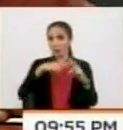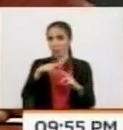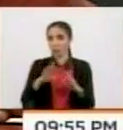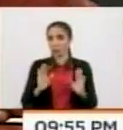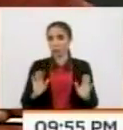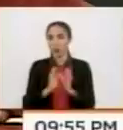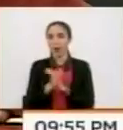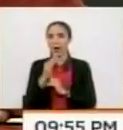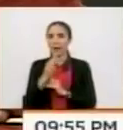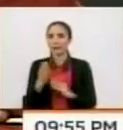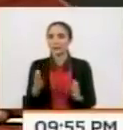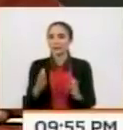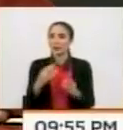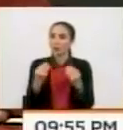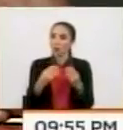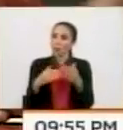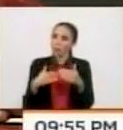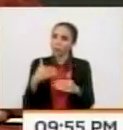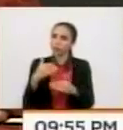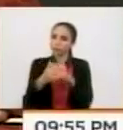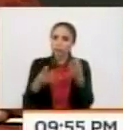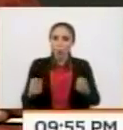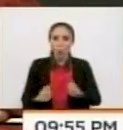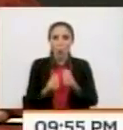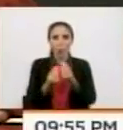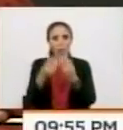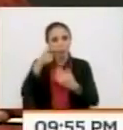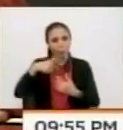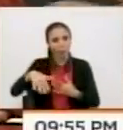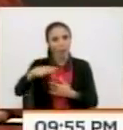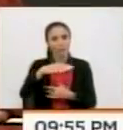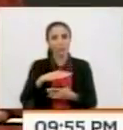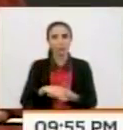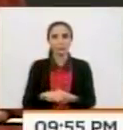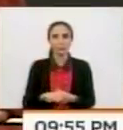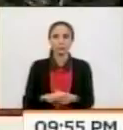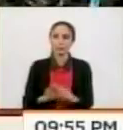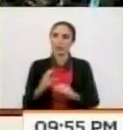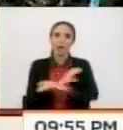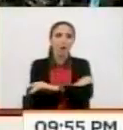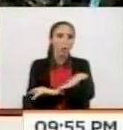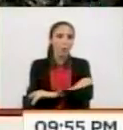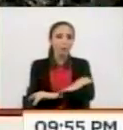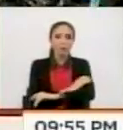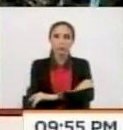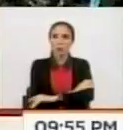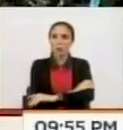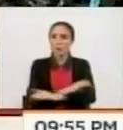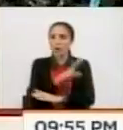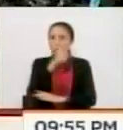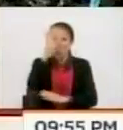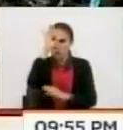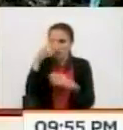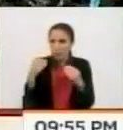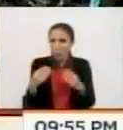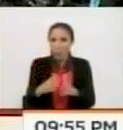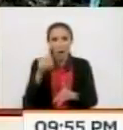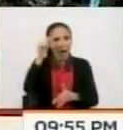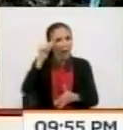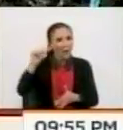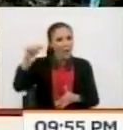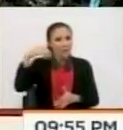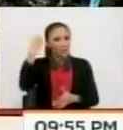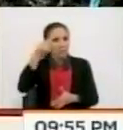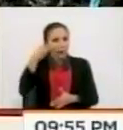conseguir el camino del renacimiento. Y ellos no se explican, presidente, los grandes analistas que tienen ellos. Sobre todo